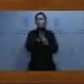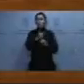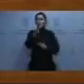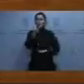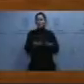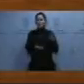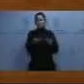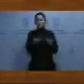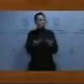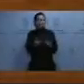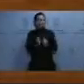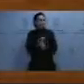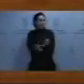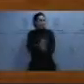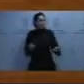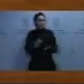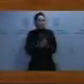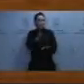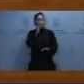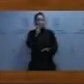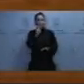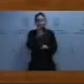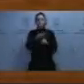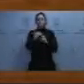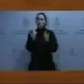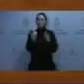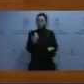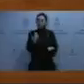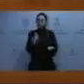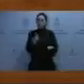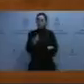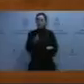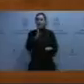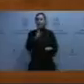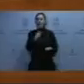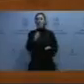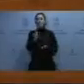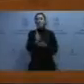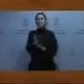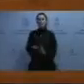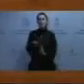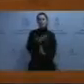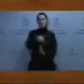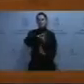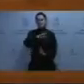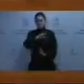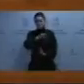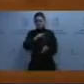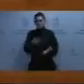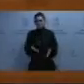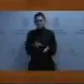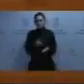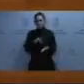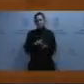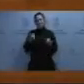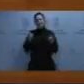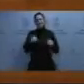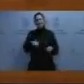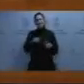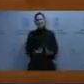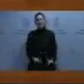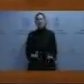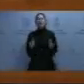esta pesadilla, a este drama que, como bien decía algún portavoz anteriormente, llevan sufriendo miles de